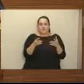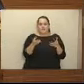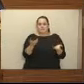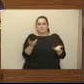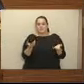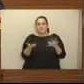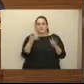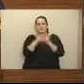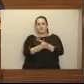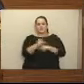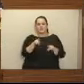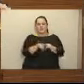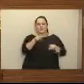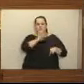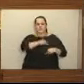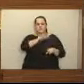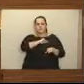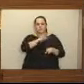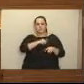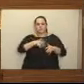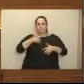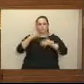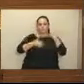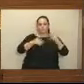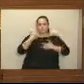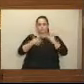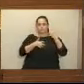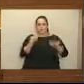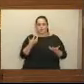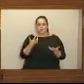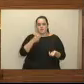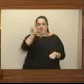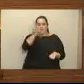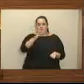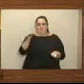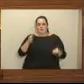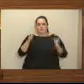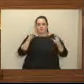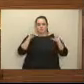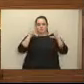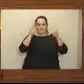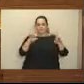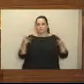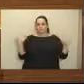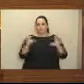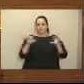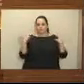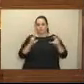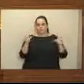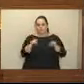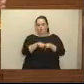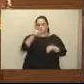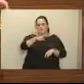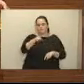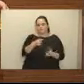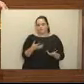sensación de impunidad que se extiende por todas las esquinas ante hechos de una gravedad extrema como estos y que no comportan, en la